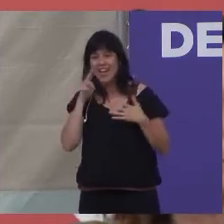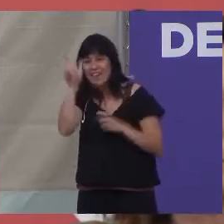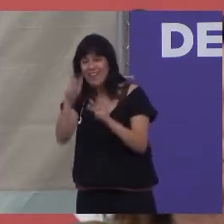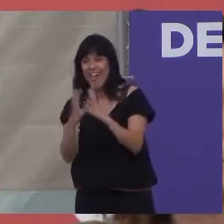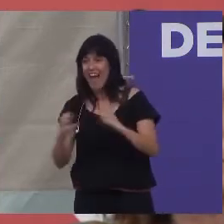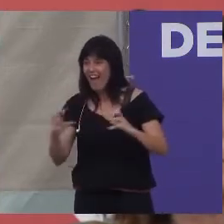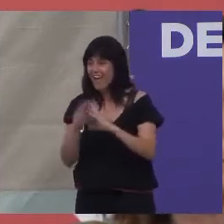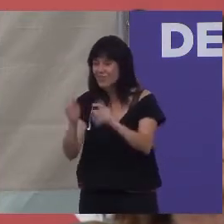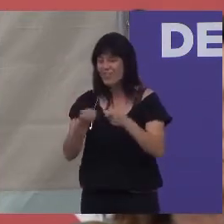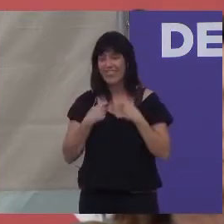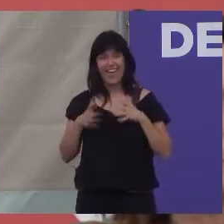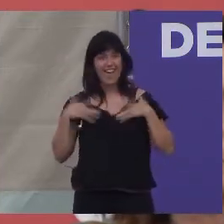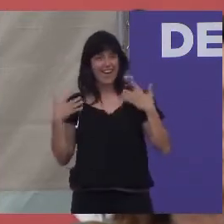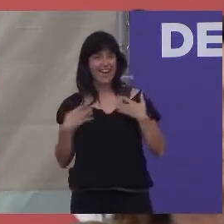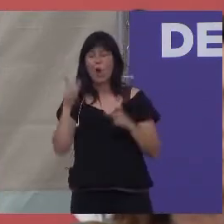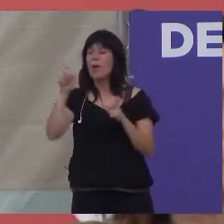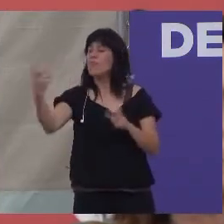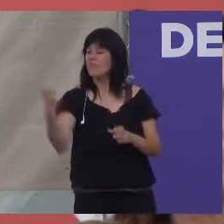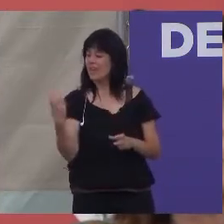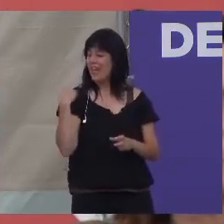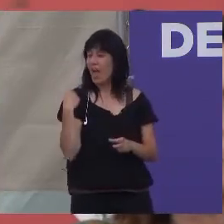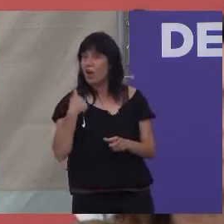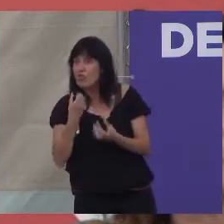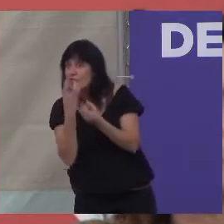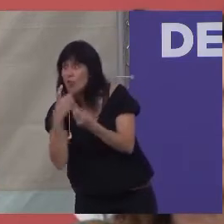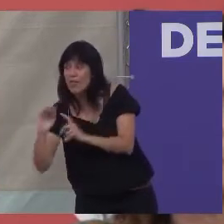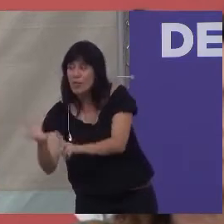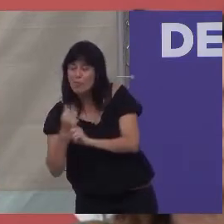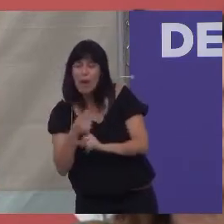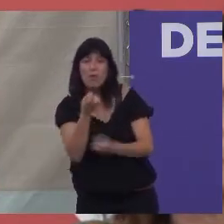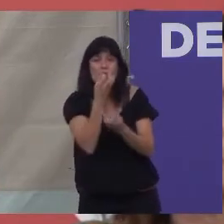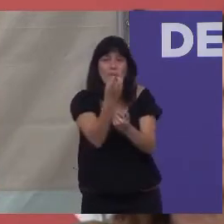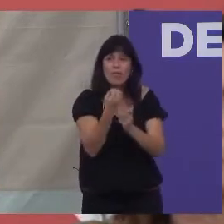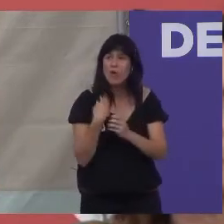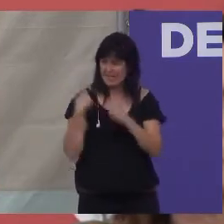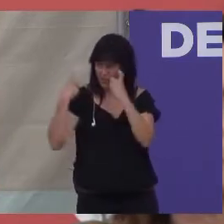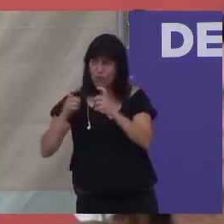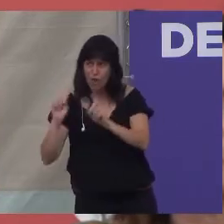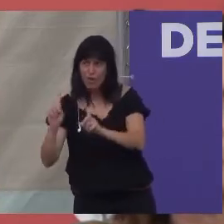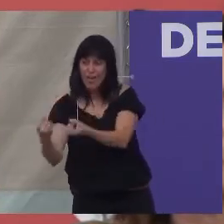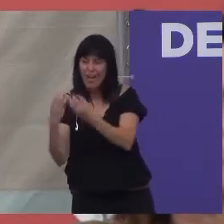gente, ver cómo vienen y te dicen he conseguido esta información, he conseguido la otra, con muchísimo esfuerzo.